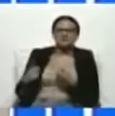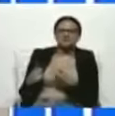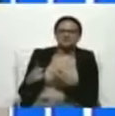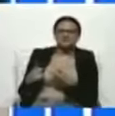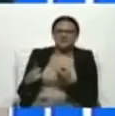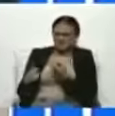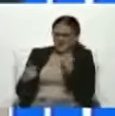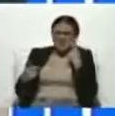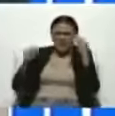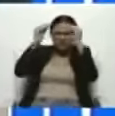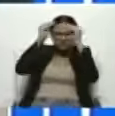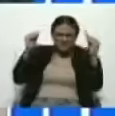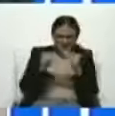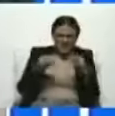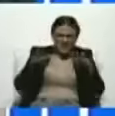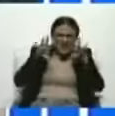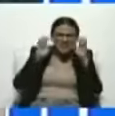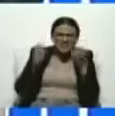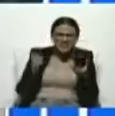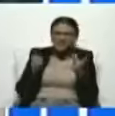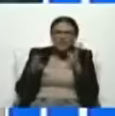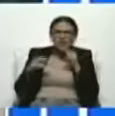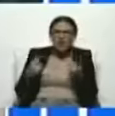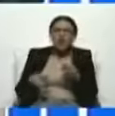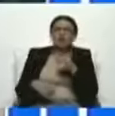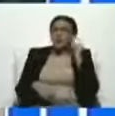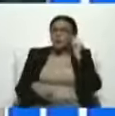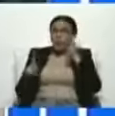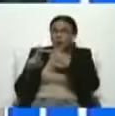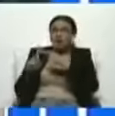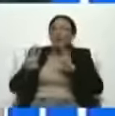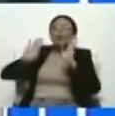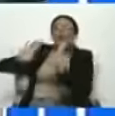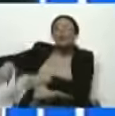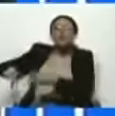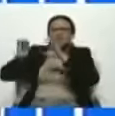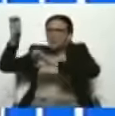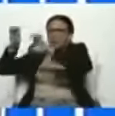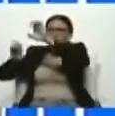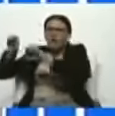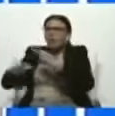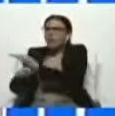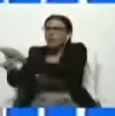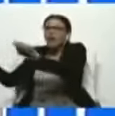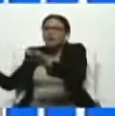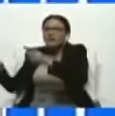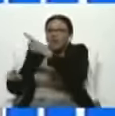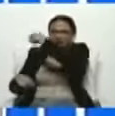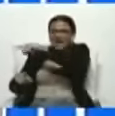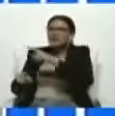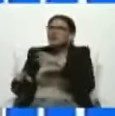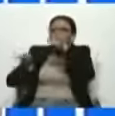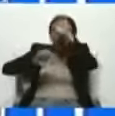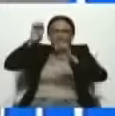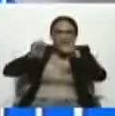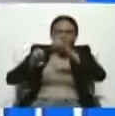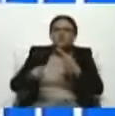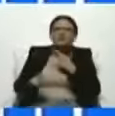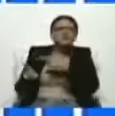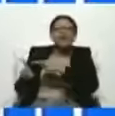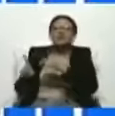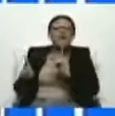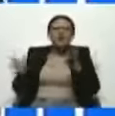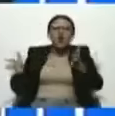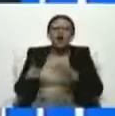el descaro más absoluto de decir, no, la candidata que triplicó a la que llegó segunda, no, bueno,